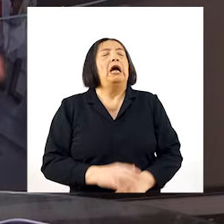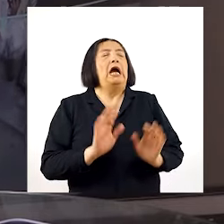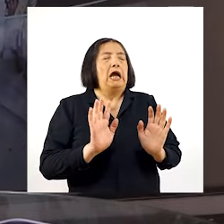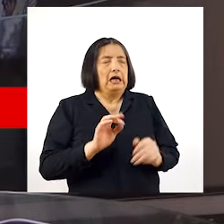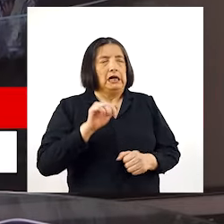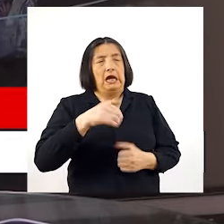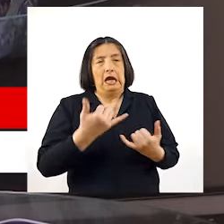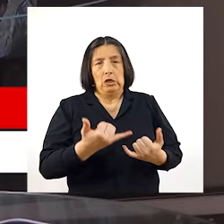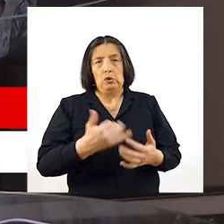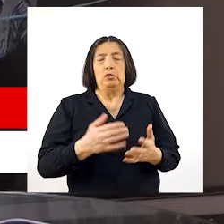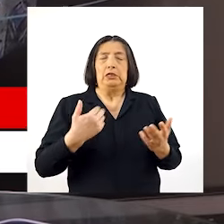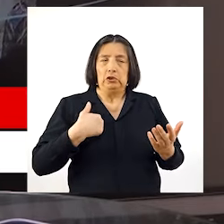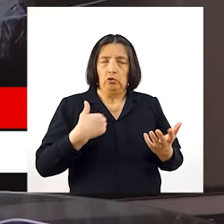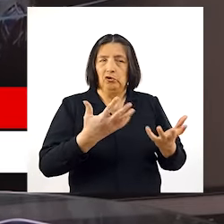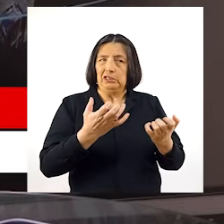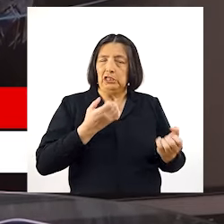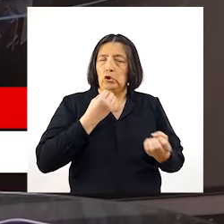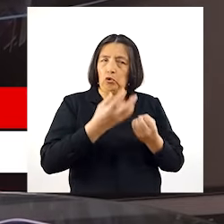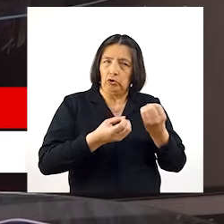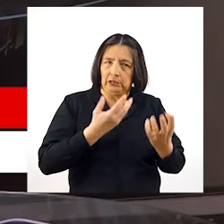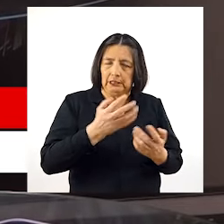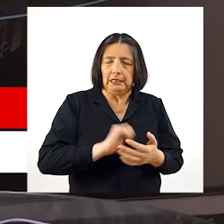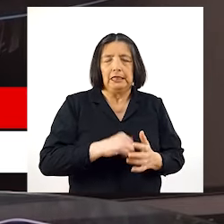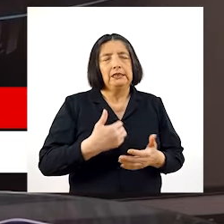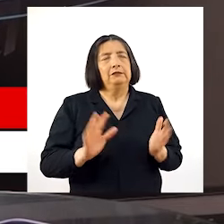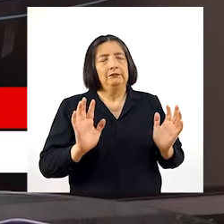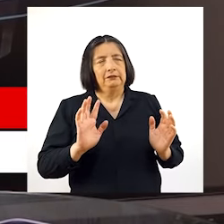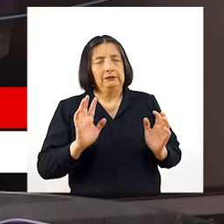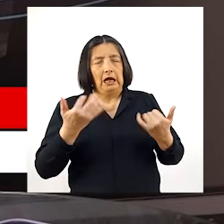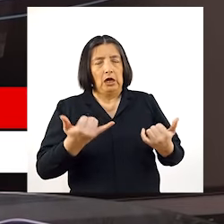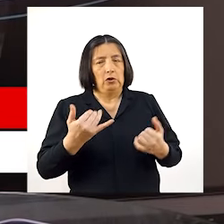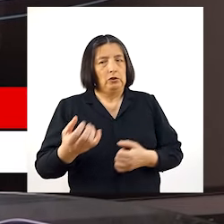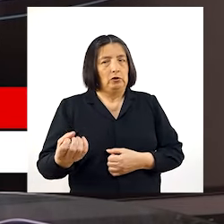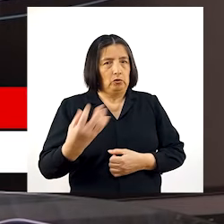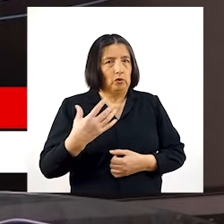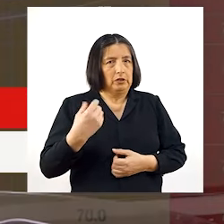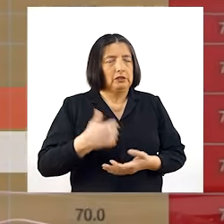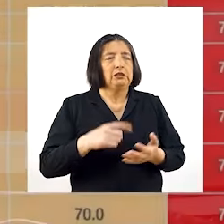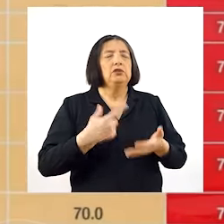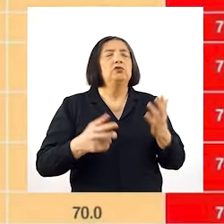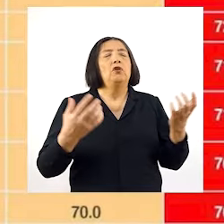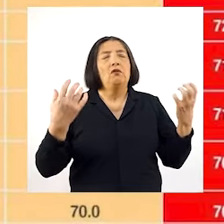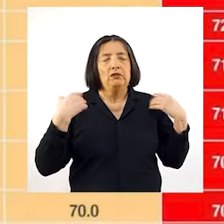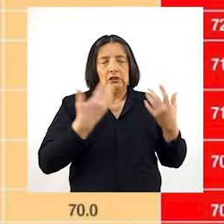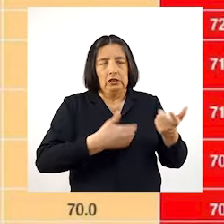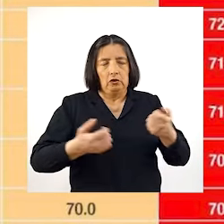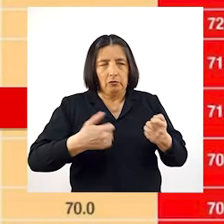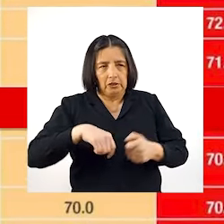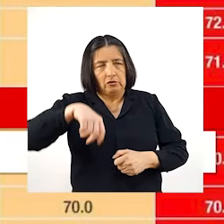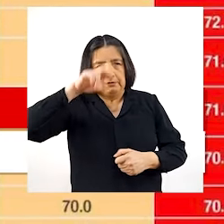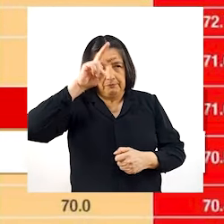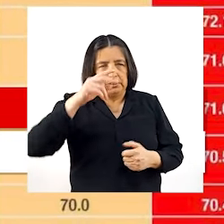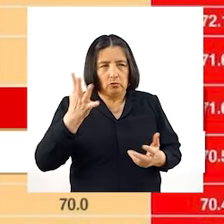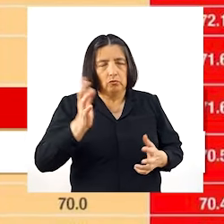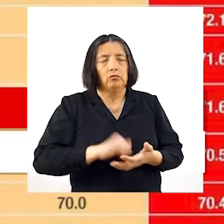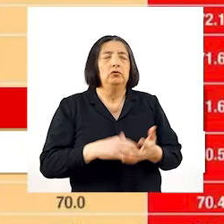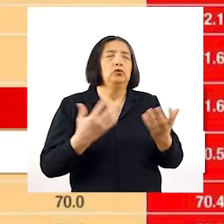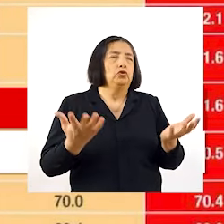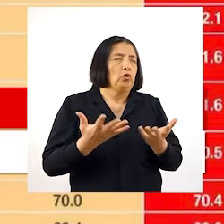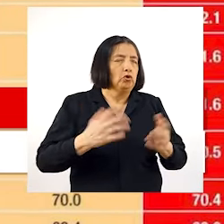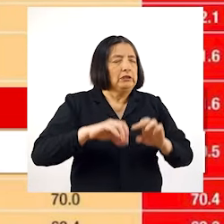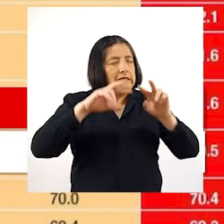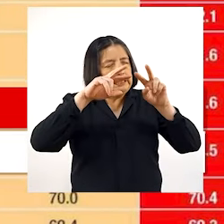En este caso hemos, y quisiera comentar esto, el listado que acabas de comentar corresponde a las entidades del Gobierno Nacional,